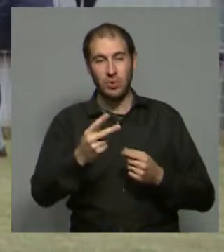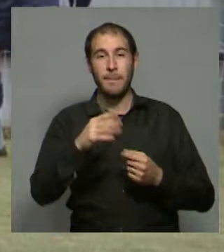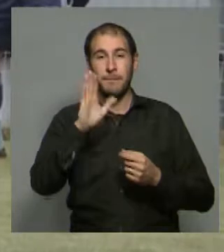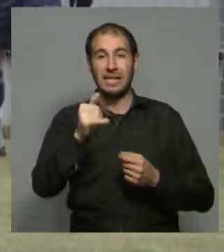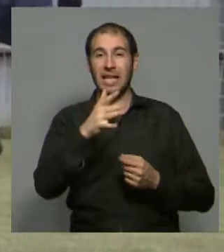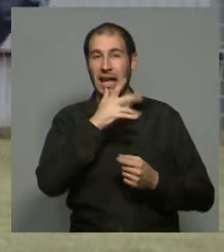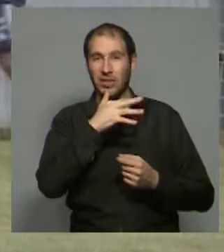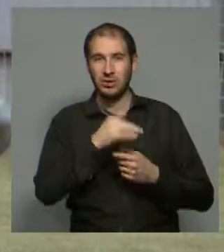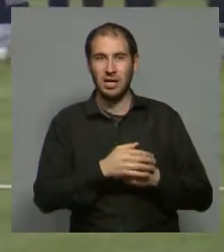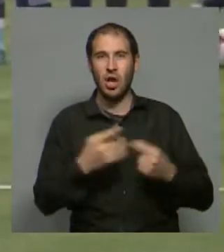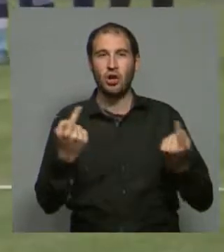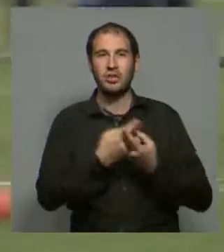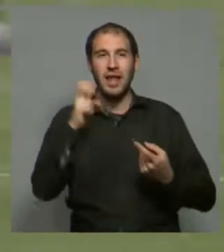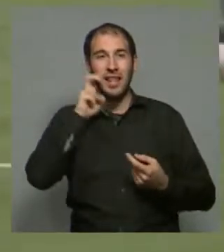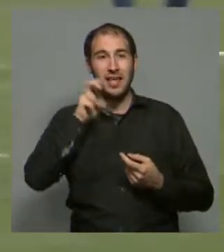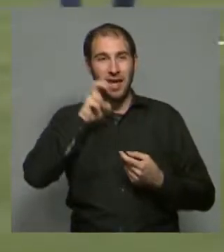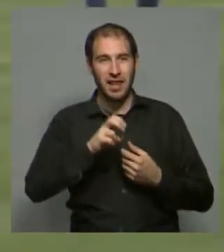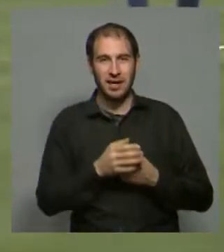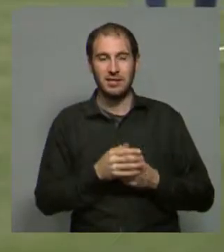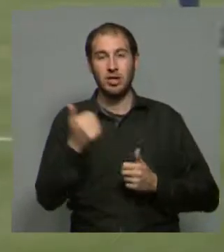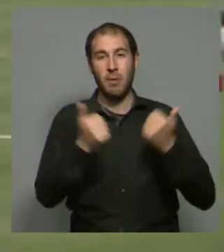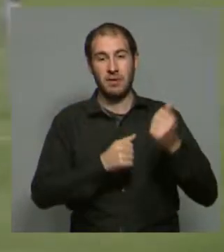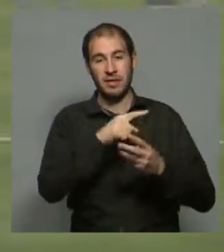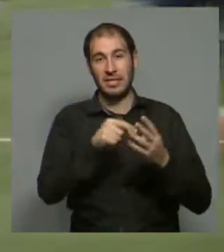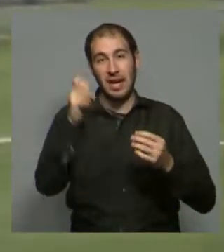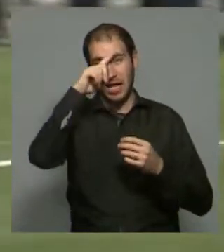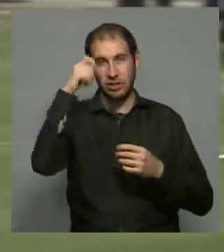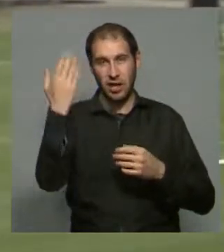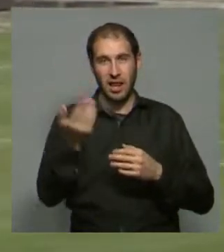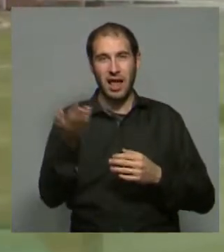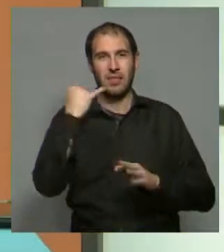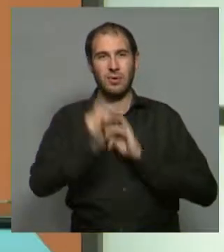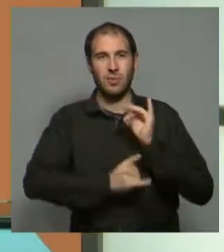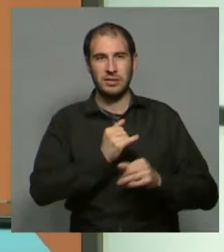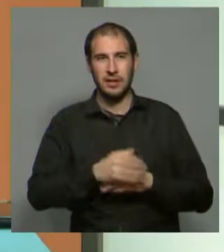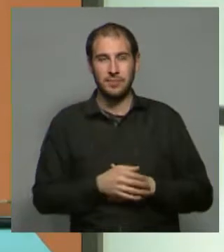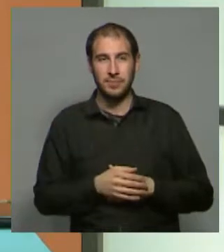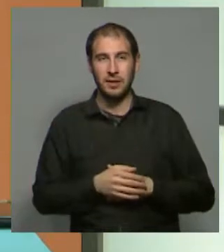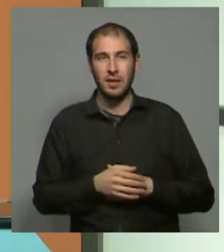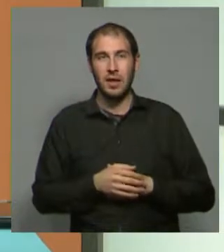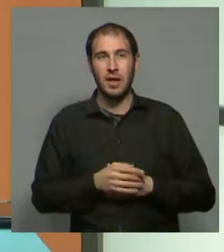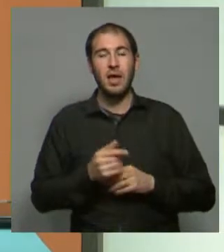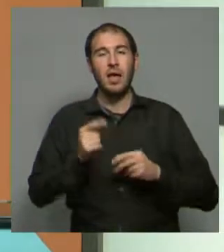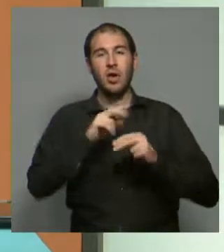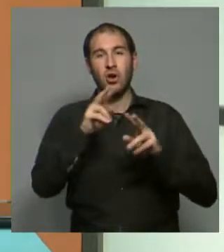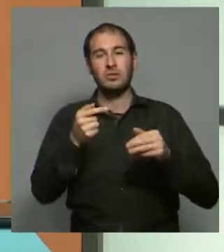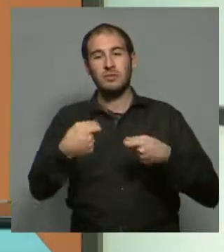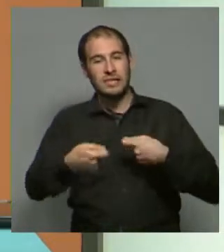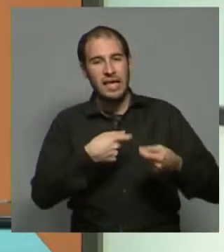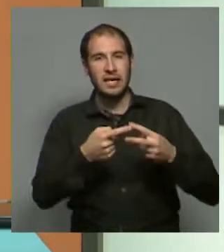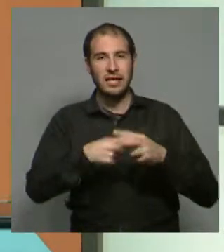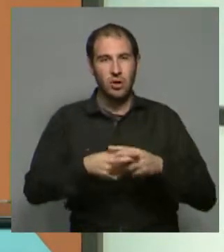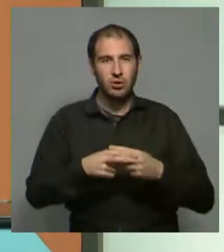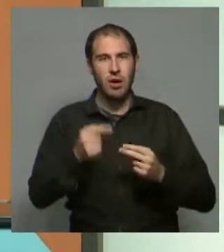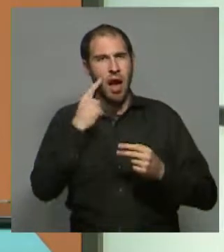martes 14 ante Nigeria en cuanto a estos partidos internacionales, te lo decía recién. Sí. A plantear ciertos aspectos tácticos, técnicos,